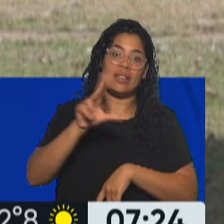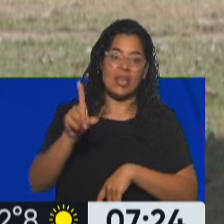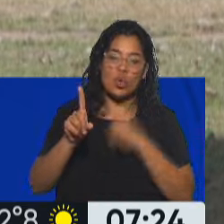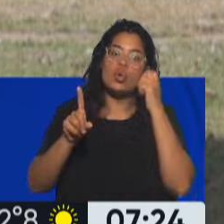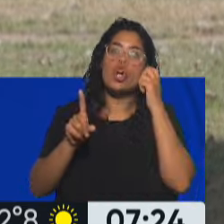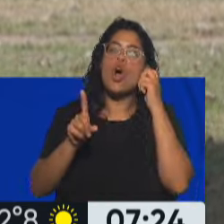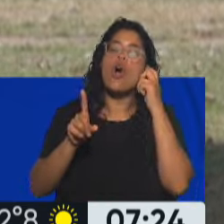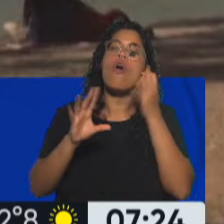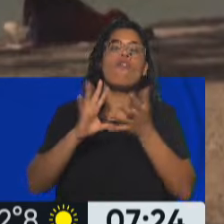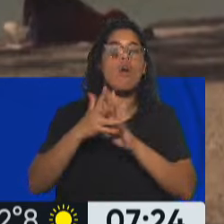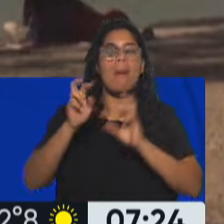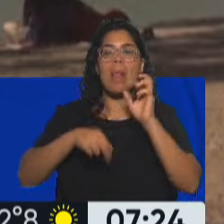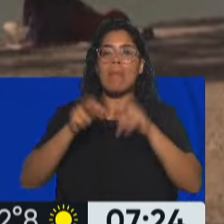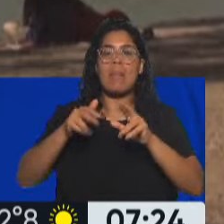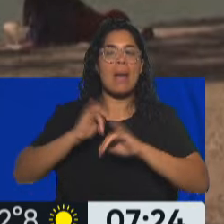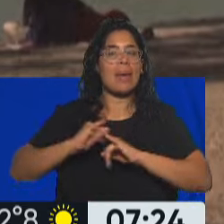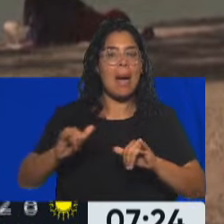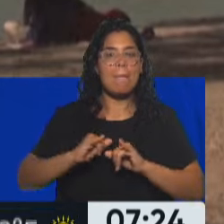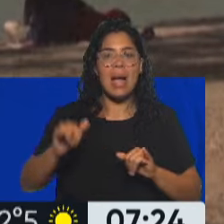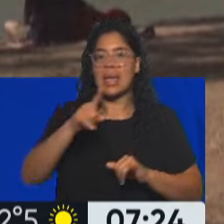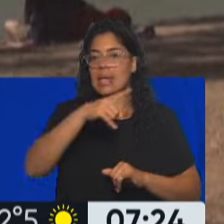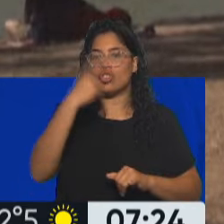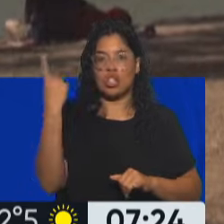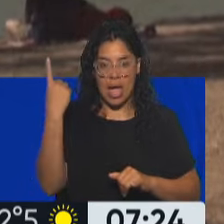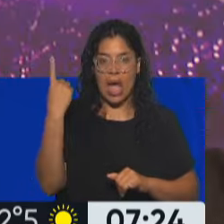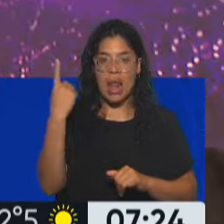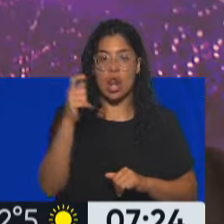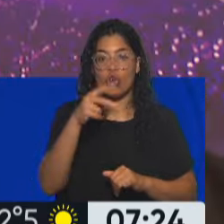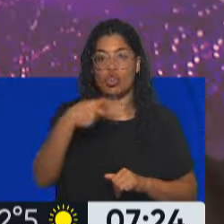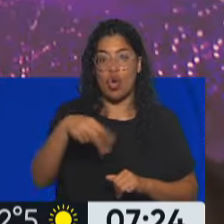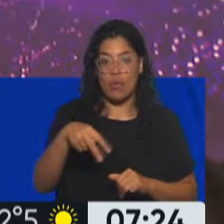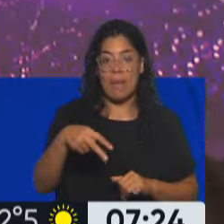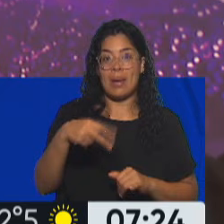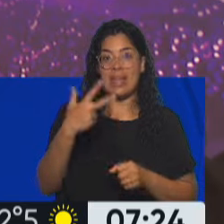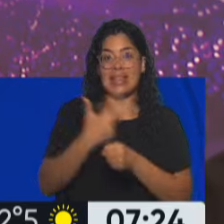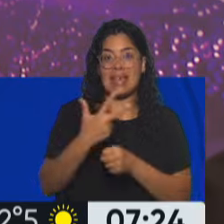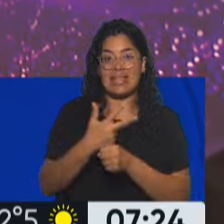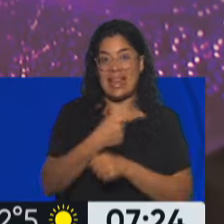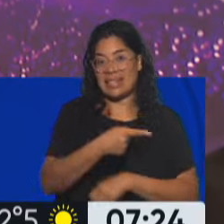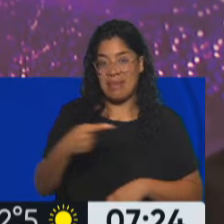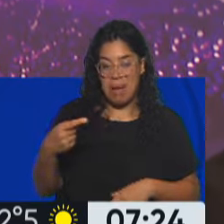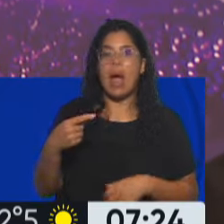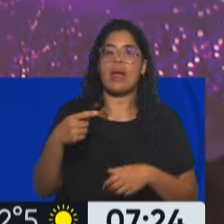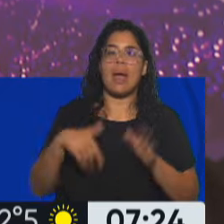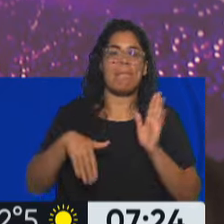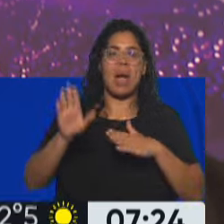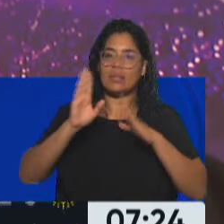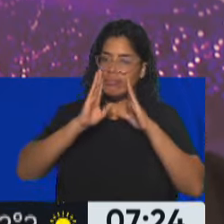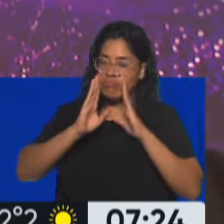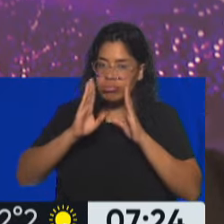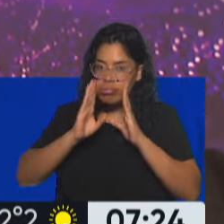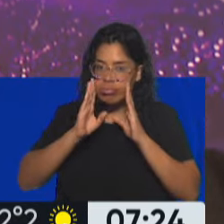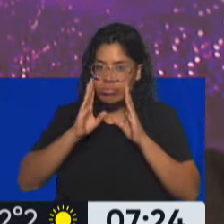piel, es una campaña nacional que se hace la tercera semana de noviembre y la idea es eso, ¿no? Estimular que todos hagamos una consulta al